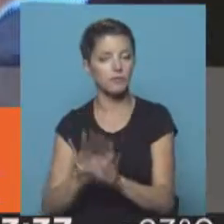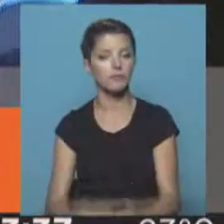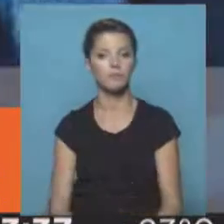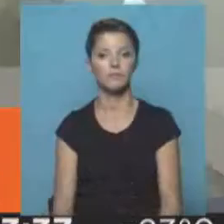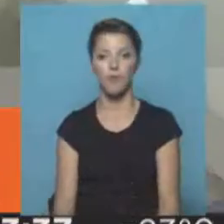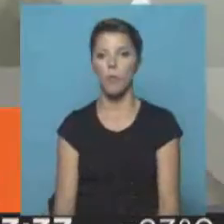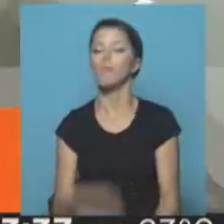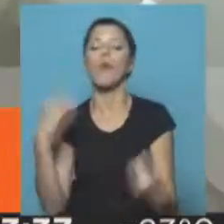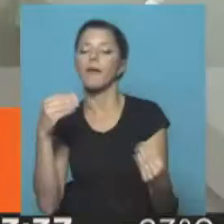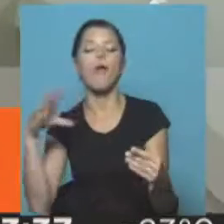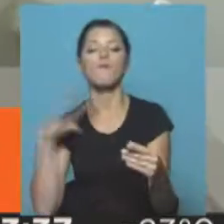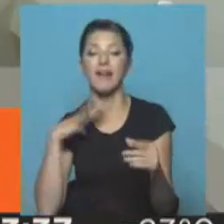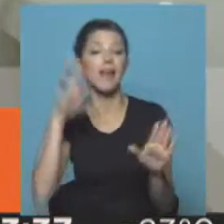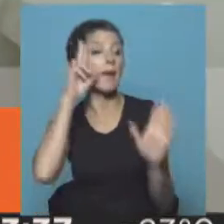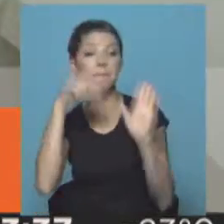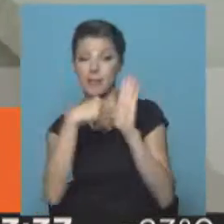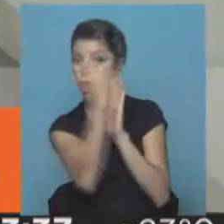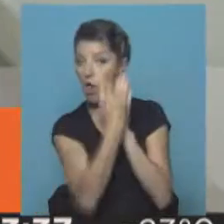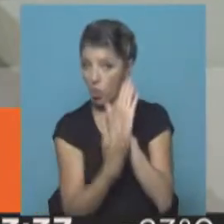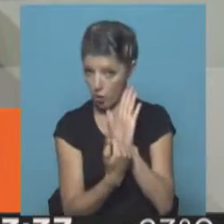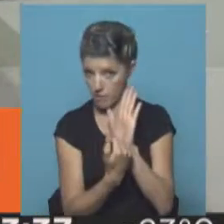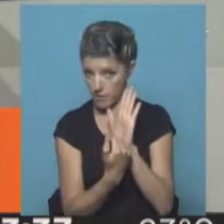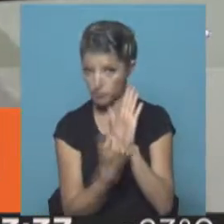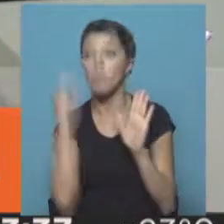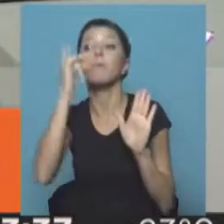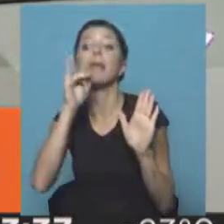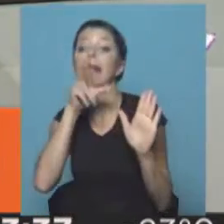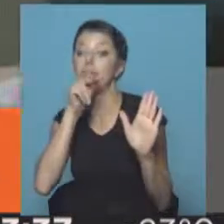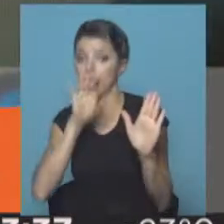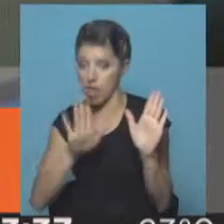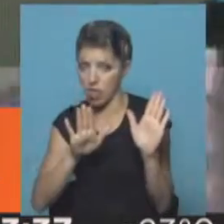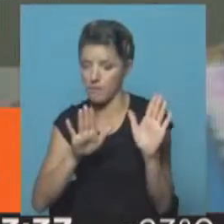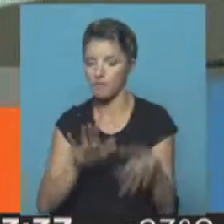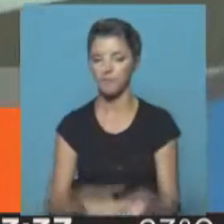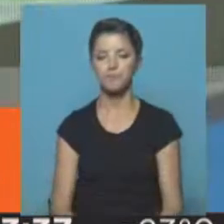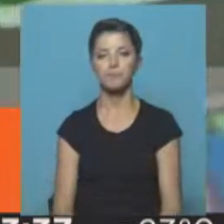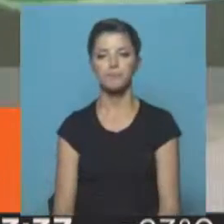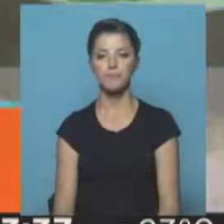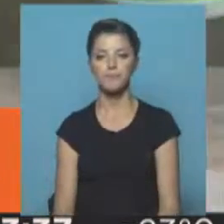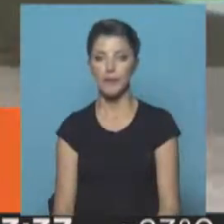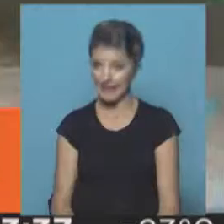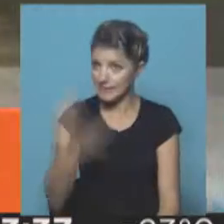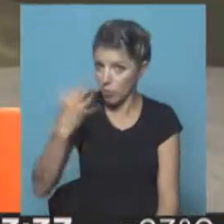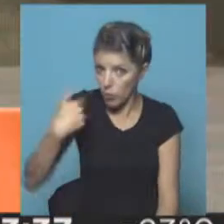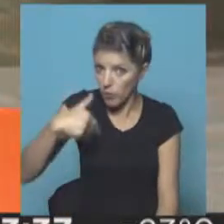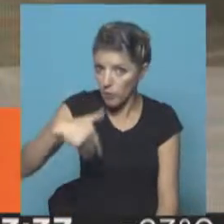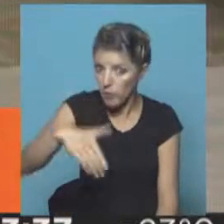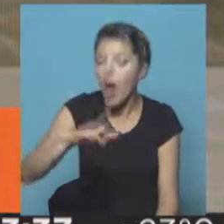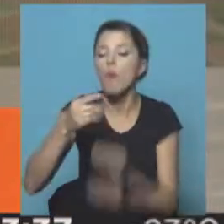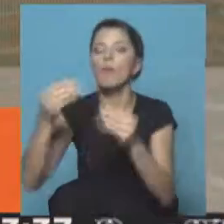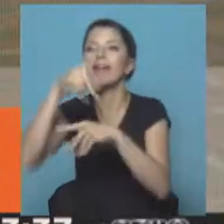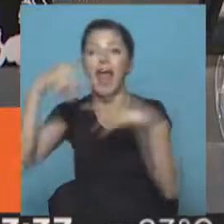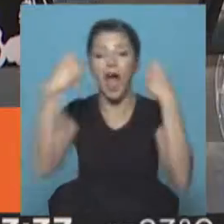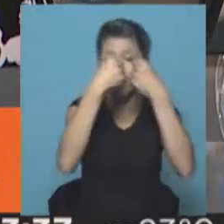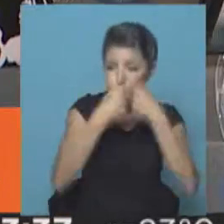¿por qué está en falta? De desacuerdo con esto o cuestionamiento? Obviamente si los hubiera, y seguramente lo sabrá porque estos acuerdos en muchos casos